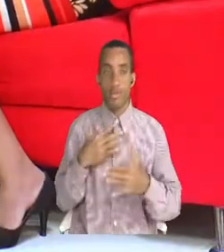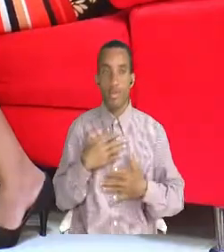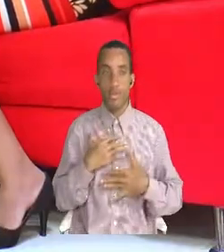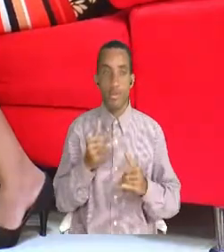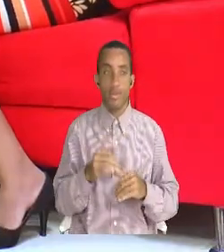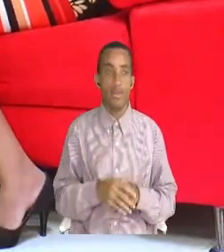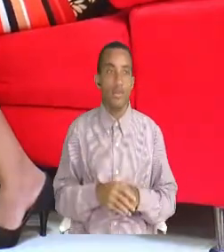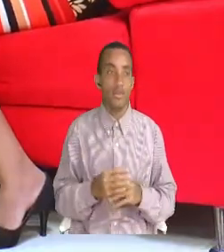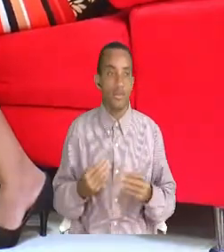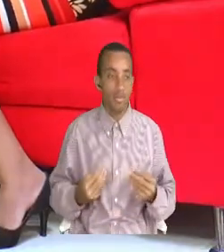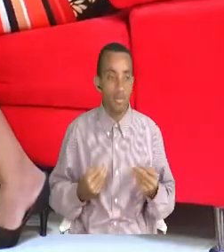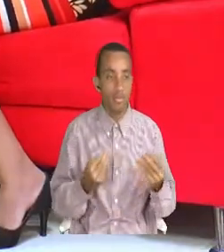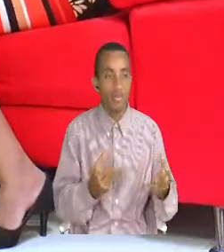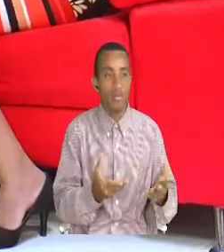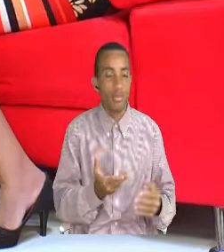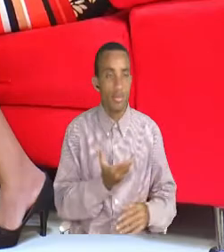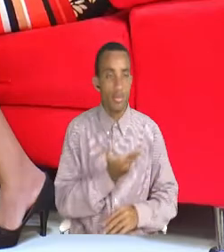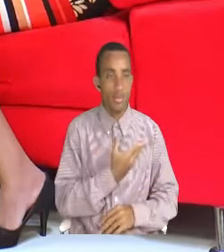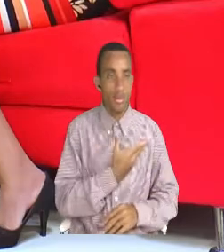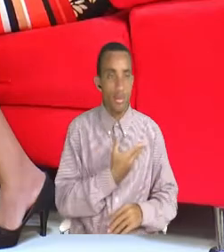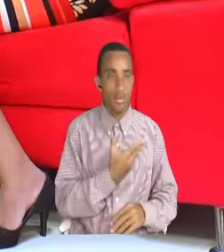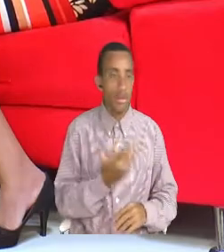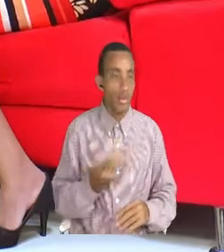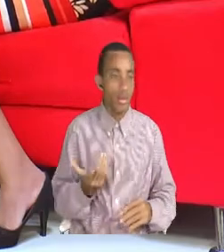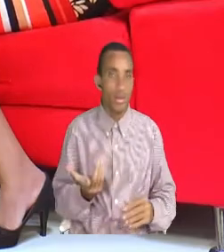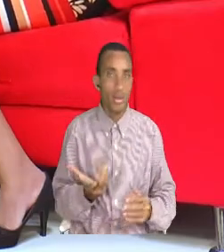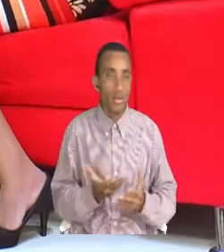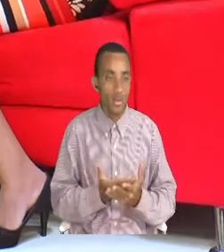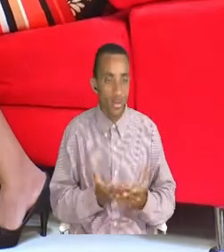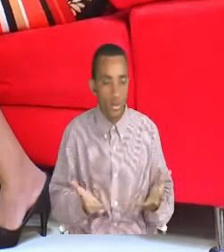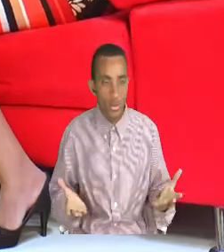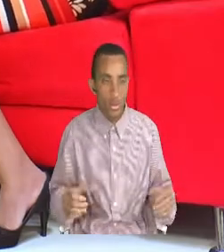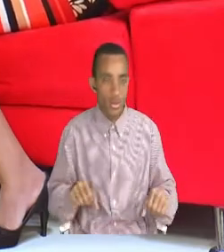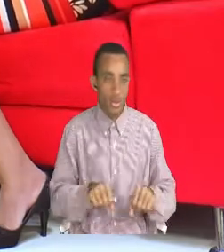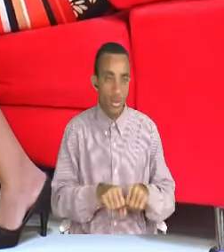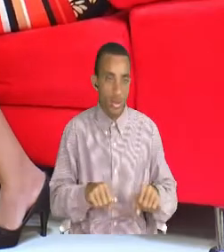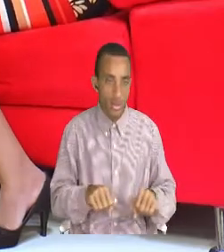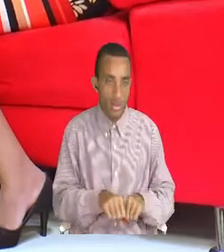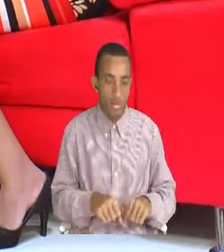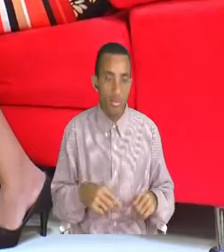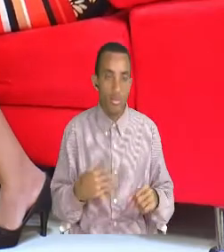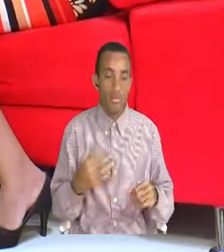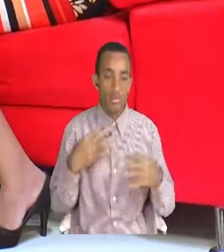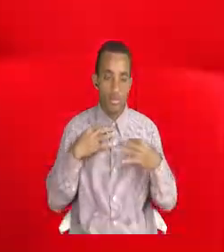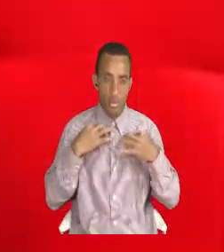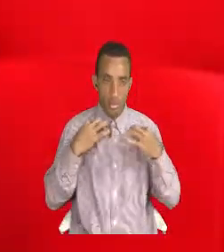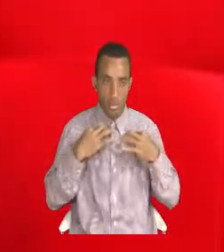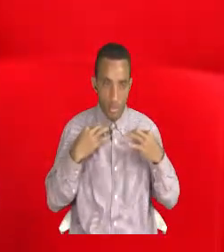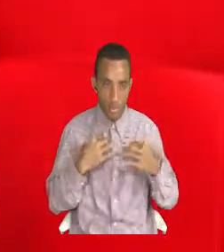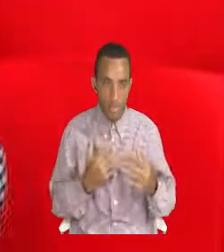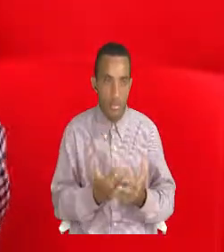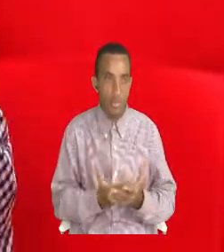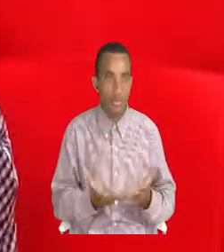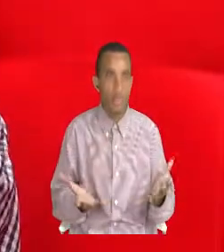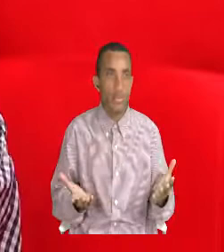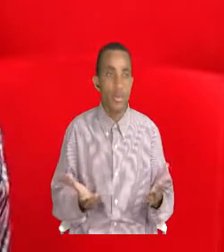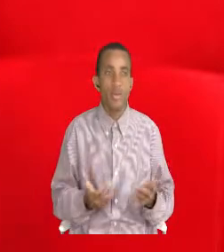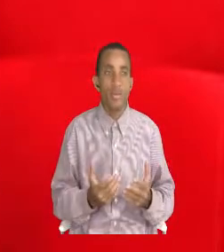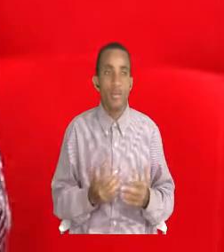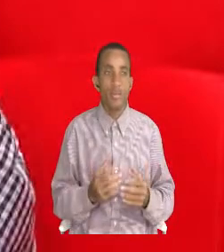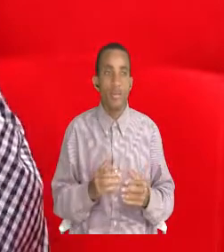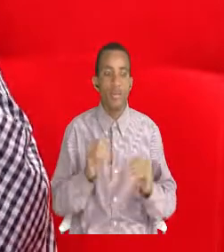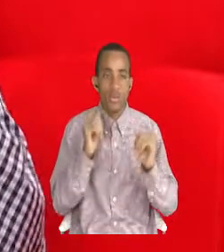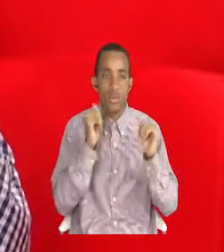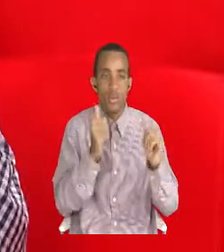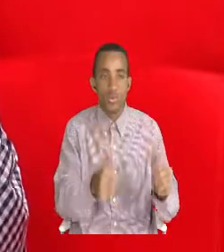digo, regalos para la mamá son accesorios, unos zapatos, una prenda de vestir, un día en un spa, algo para la